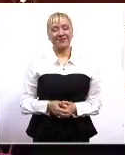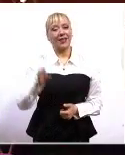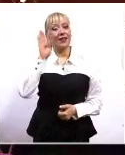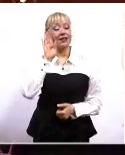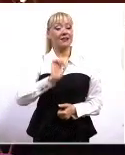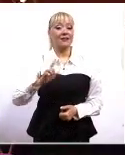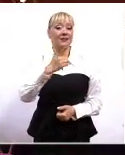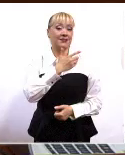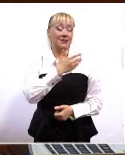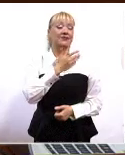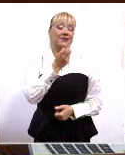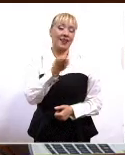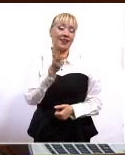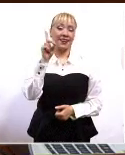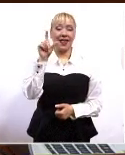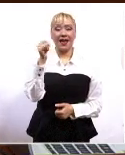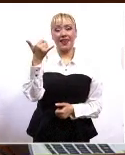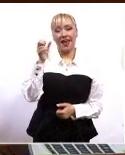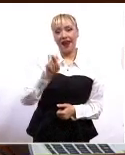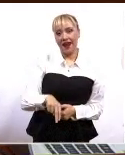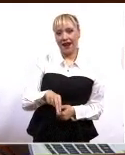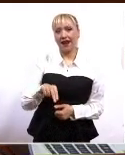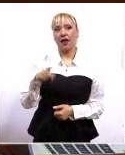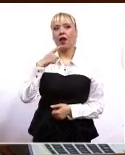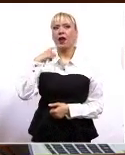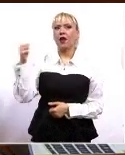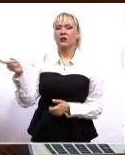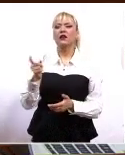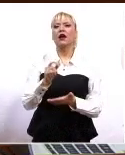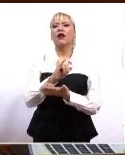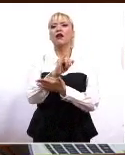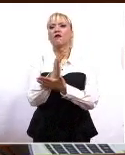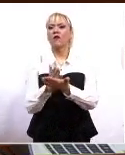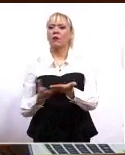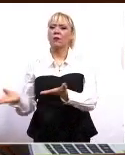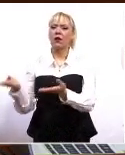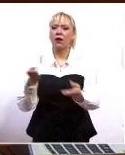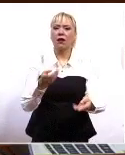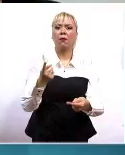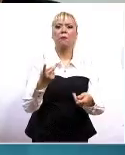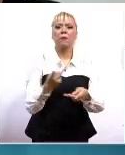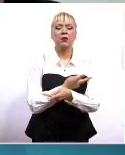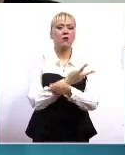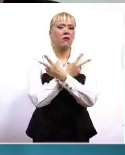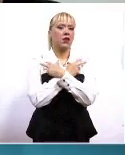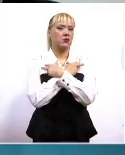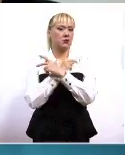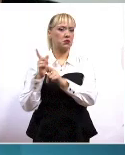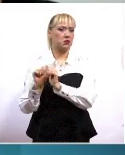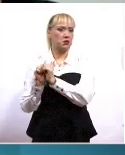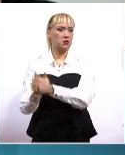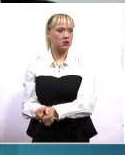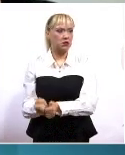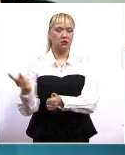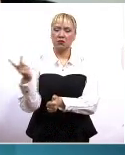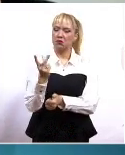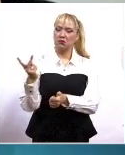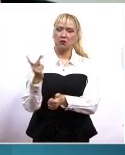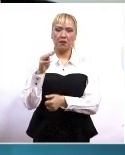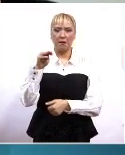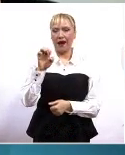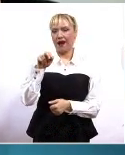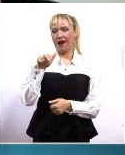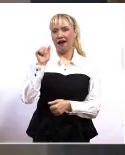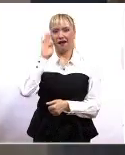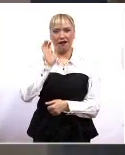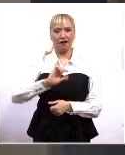Alberto Pérez Dayán presentó el informe de la Comisión de Receso del primer periodo de sesiones que encabezó junto con el ministro Alfredo Gutiérrez Ortiz